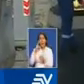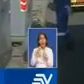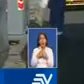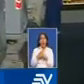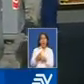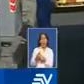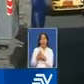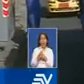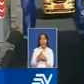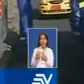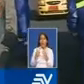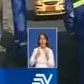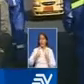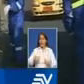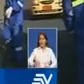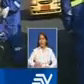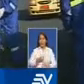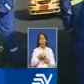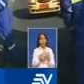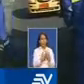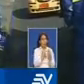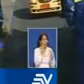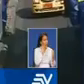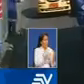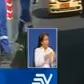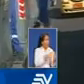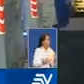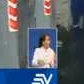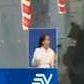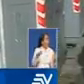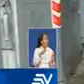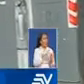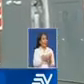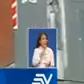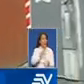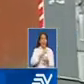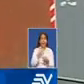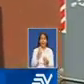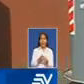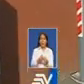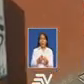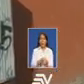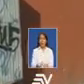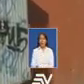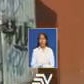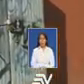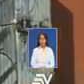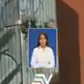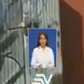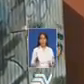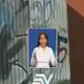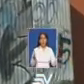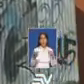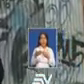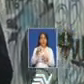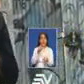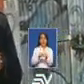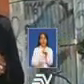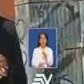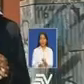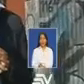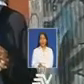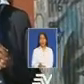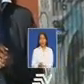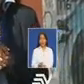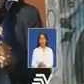las condiciones sanitarias y las condiciones urbanas de Quito. ¿A dónde van los contenedores dañados ahora? Los contenedores